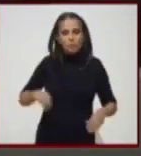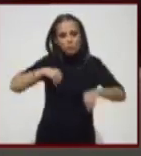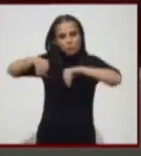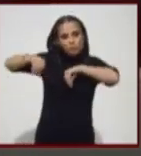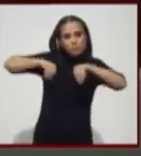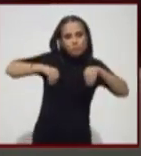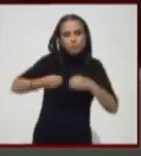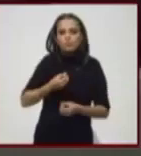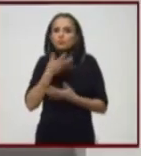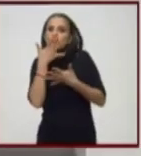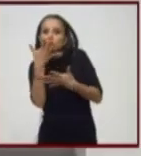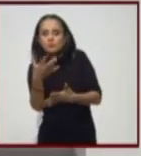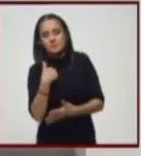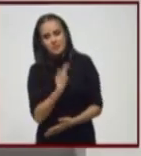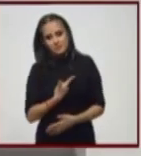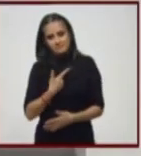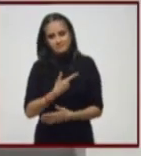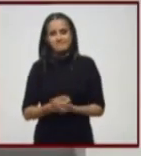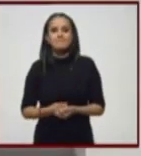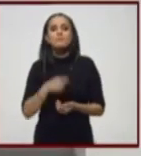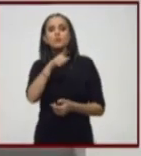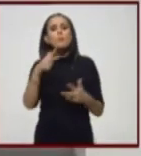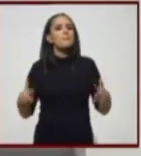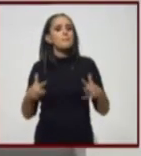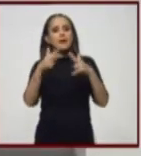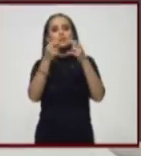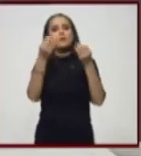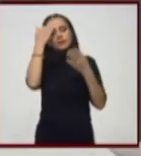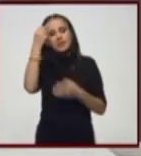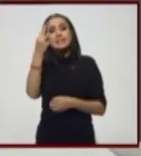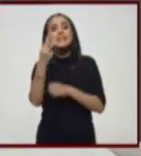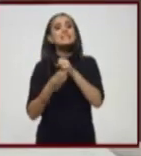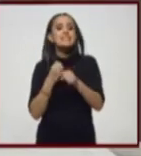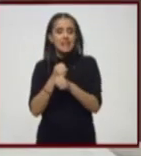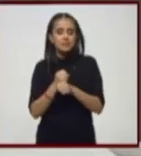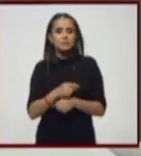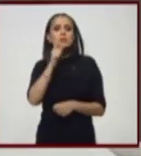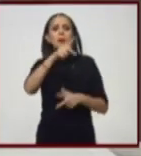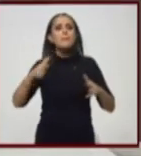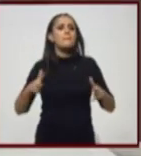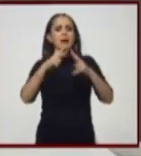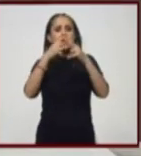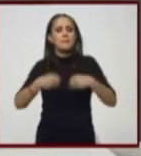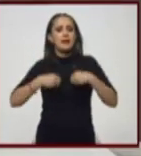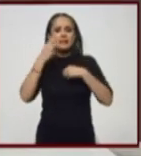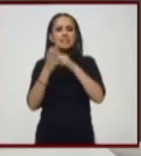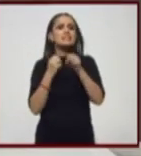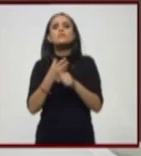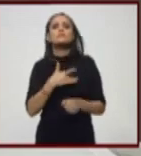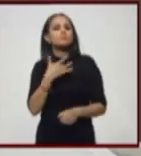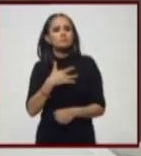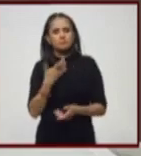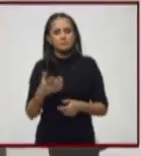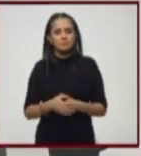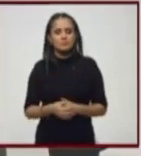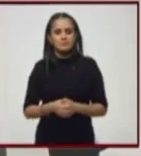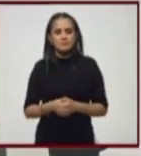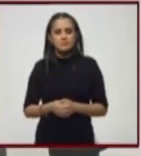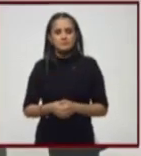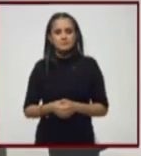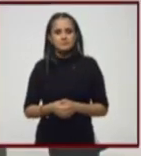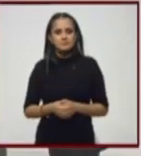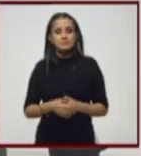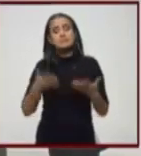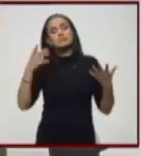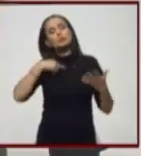a cuánto tiempo tuviste en parís tres años que fue es vivir para los tres años hoy pues oye yo